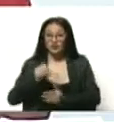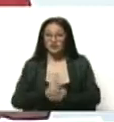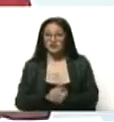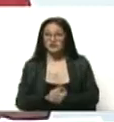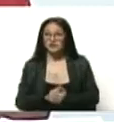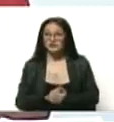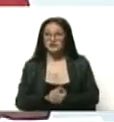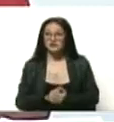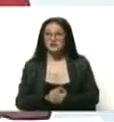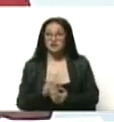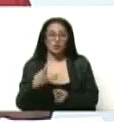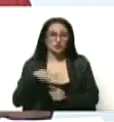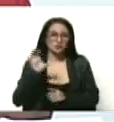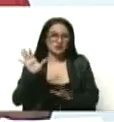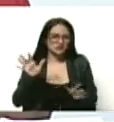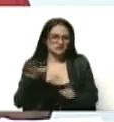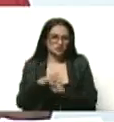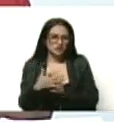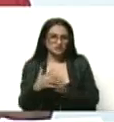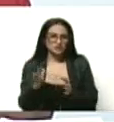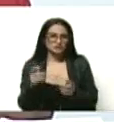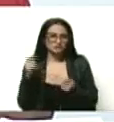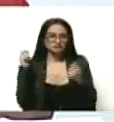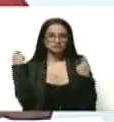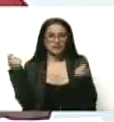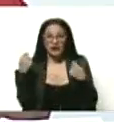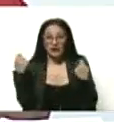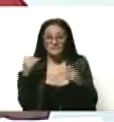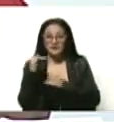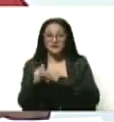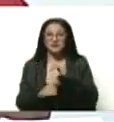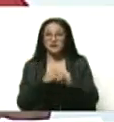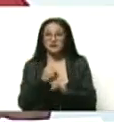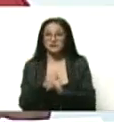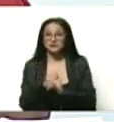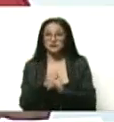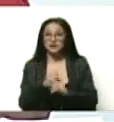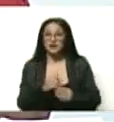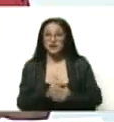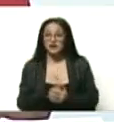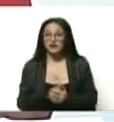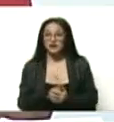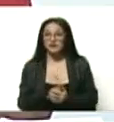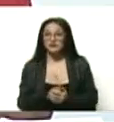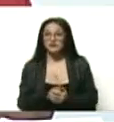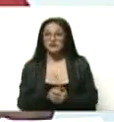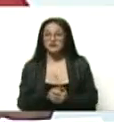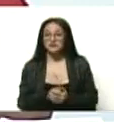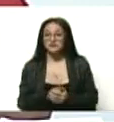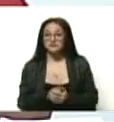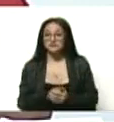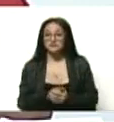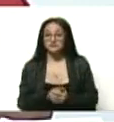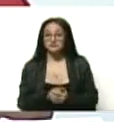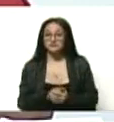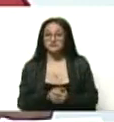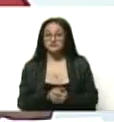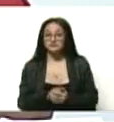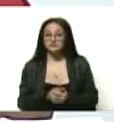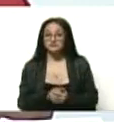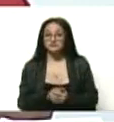Una situación motivada pues a una gran campaña internacional, una miserable campaña internacional dirigida